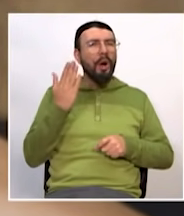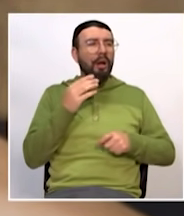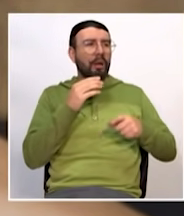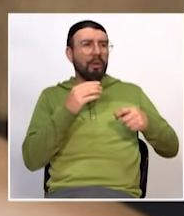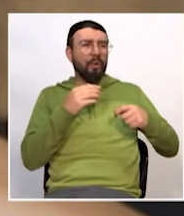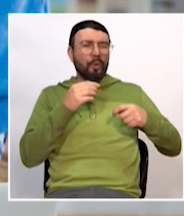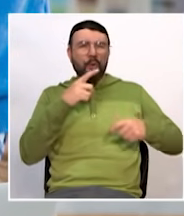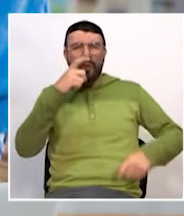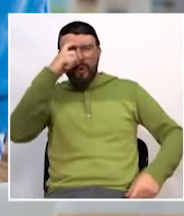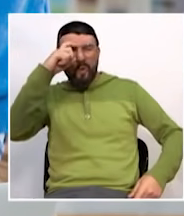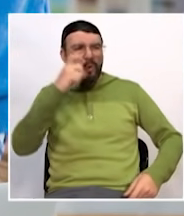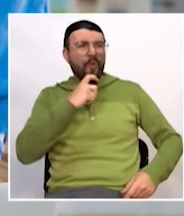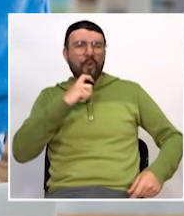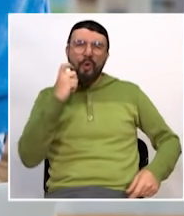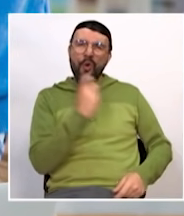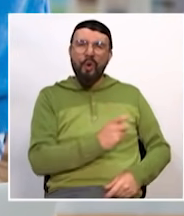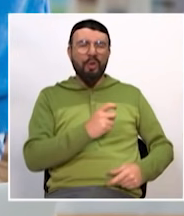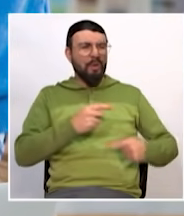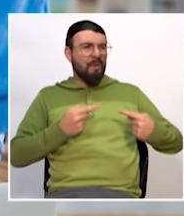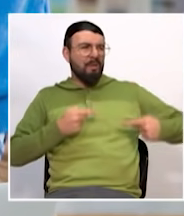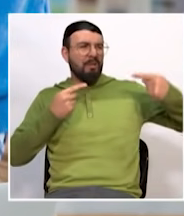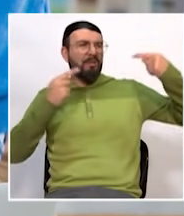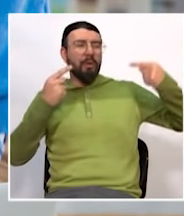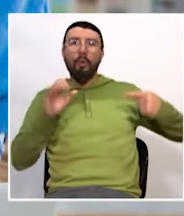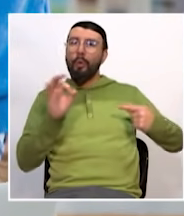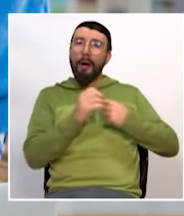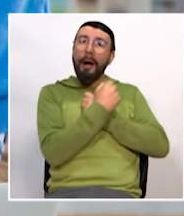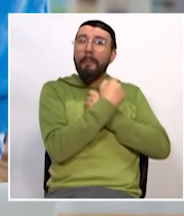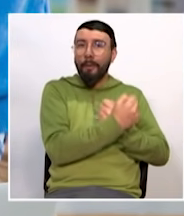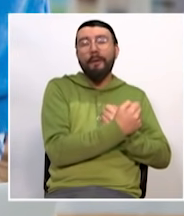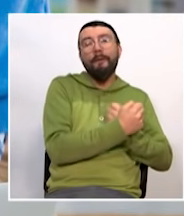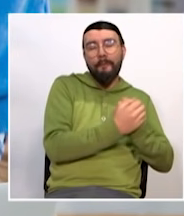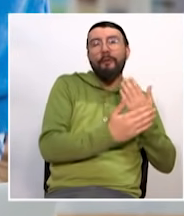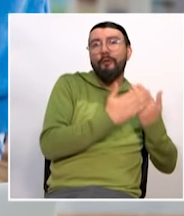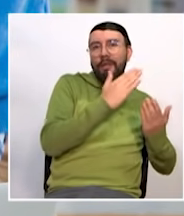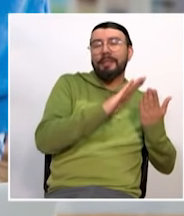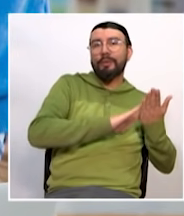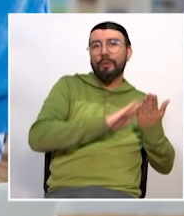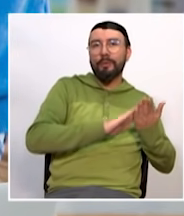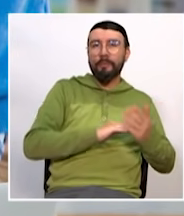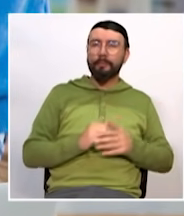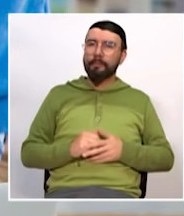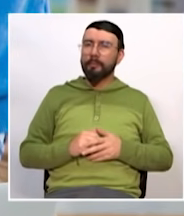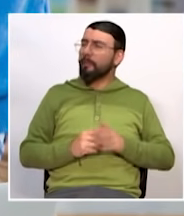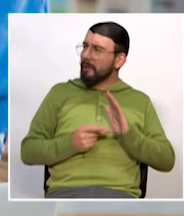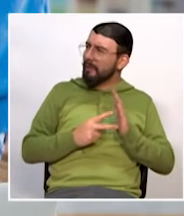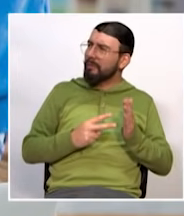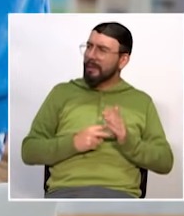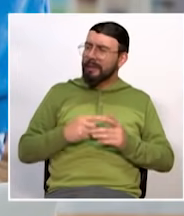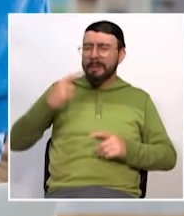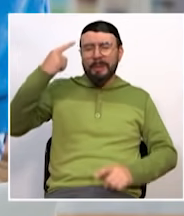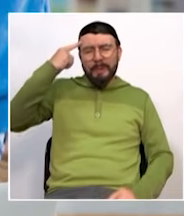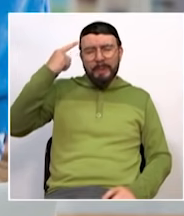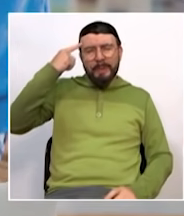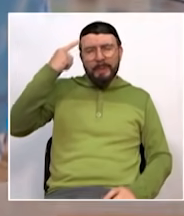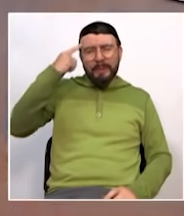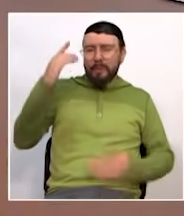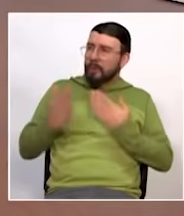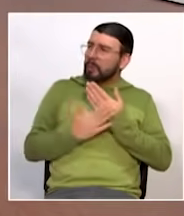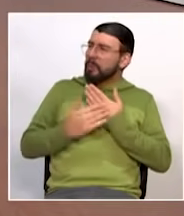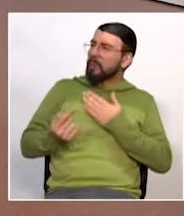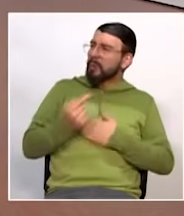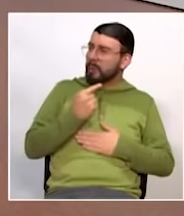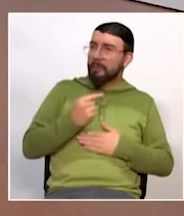con una persona que cuando existe un amor muy grande que lo que la gente normalmente llama cargos de conciencia cargos de conciencia entonces llorar